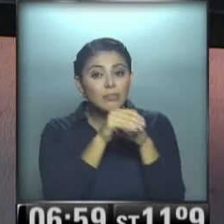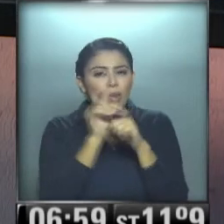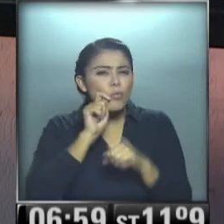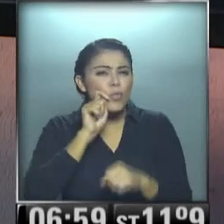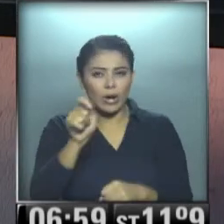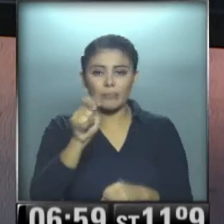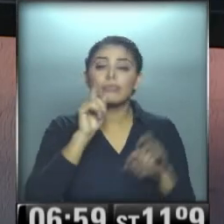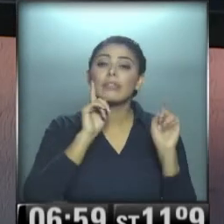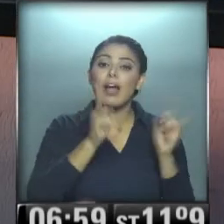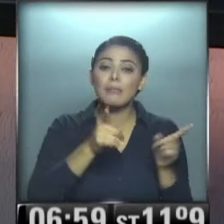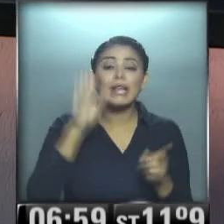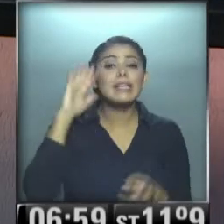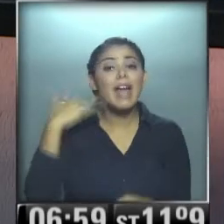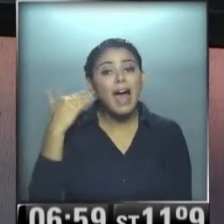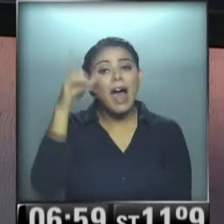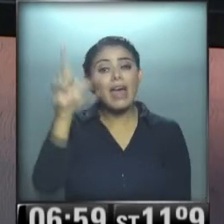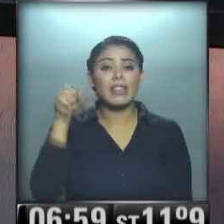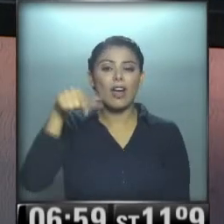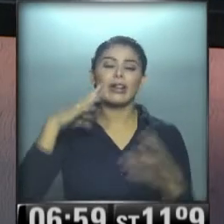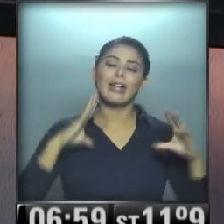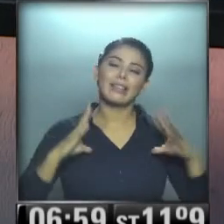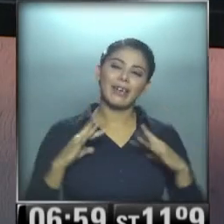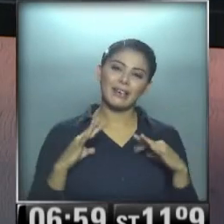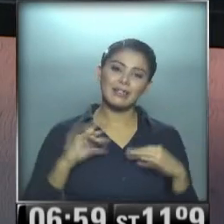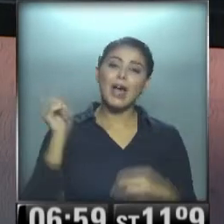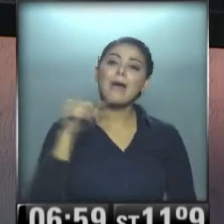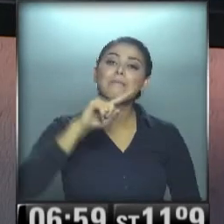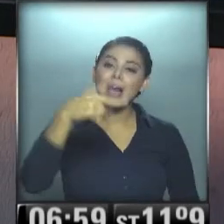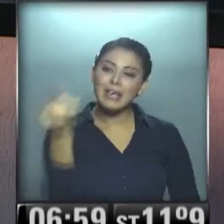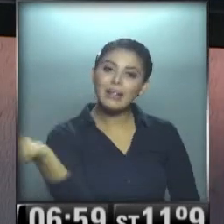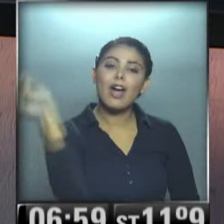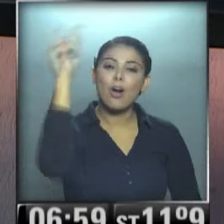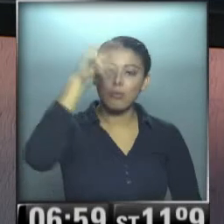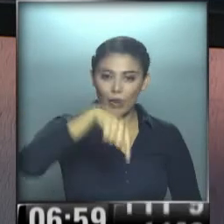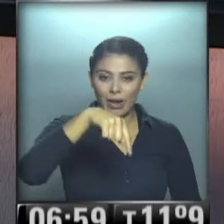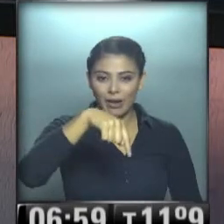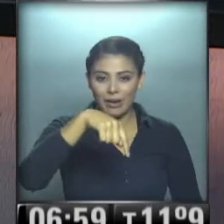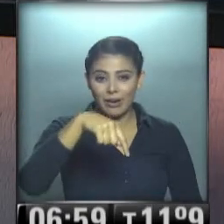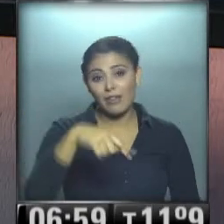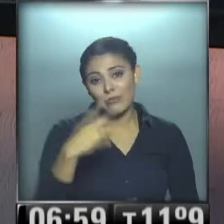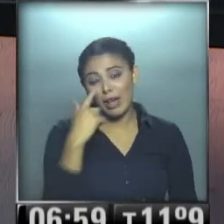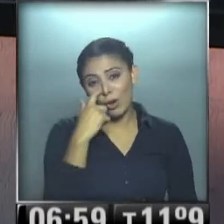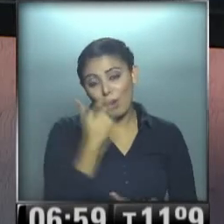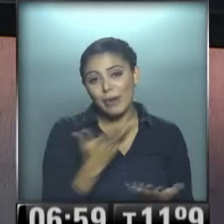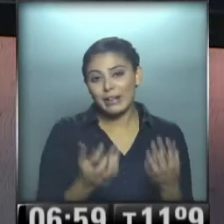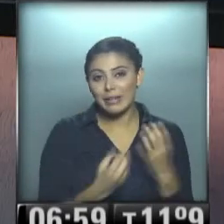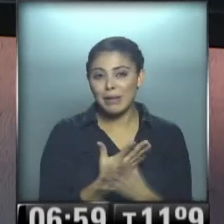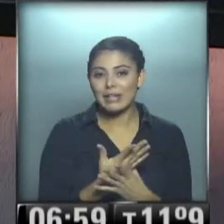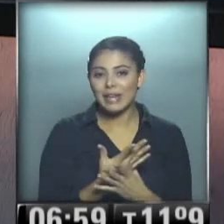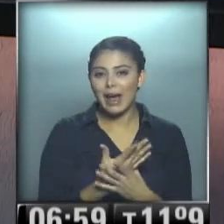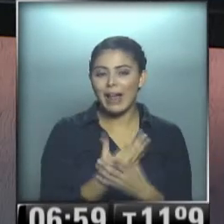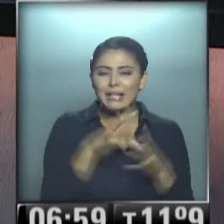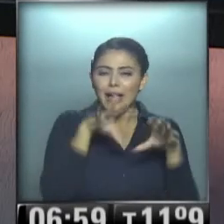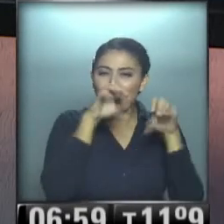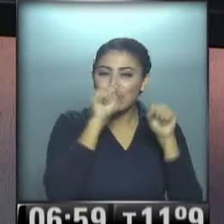muy grande. También para Nadia, que está de descanso hoy también. Mañana ya está con ustedes compartiendo la mañana, la primera mañana